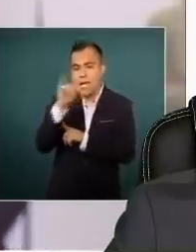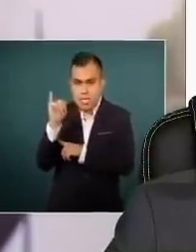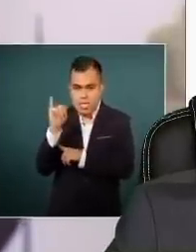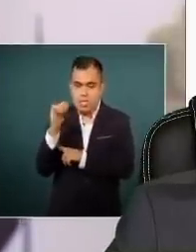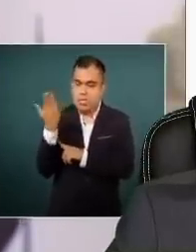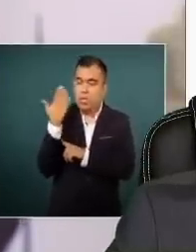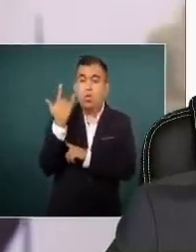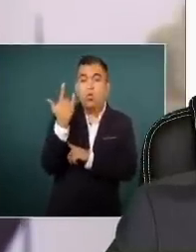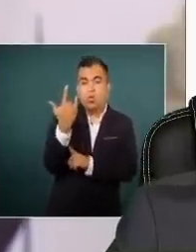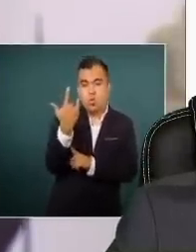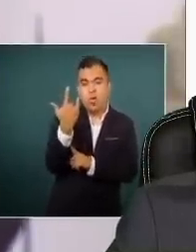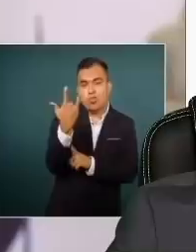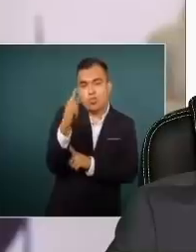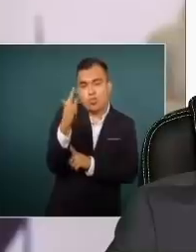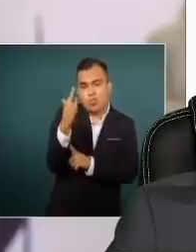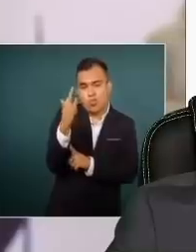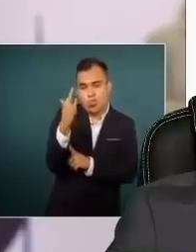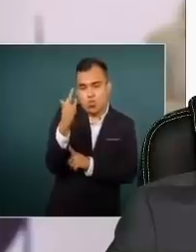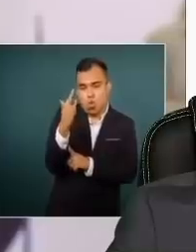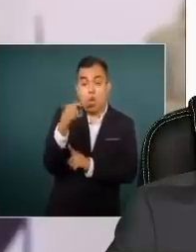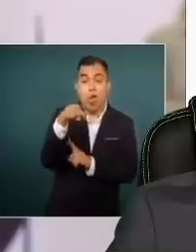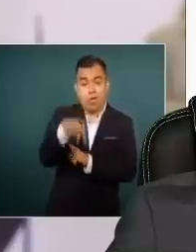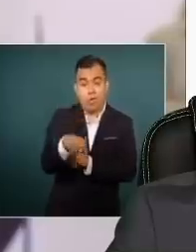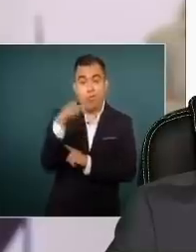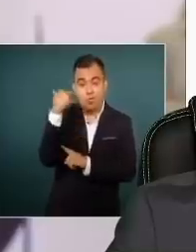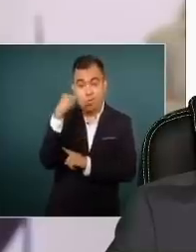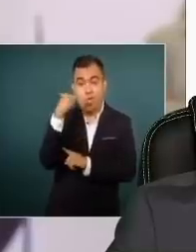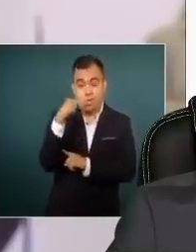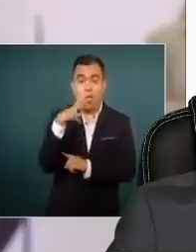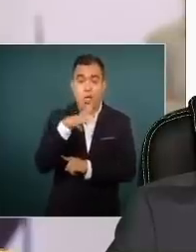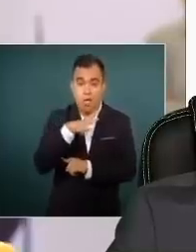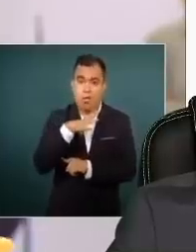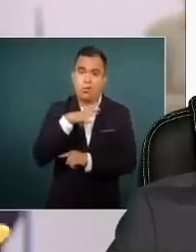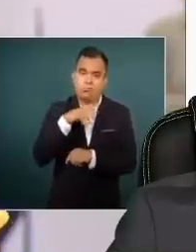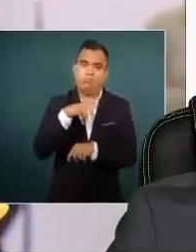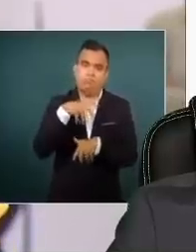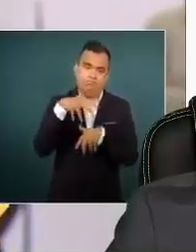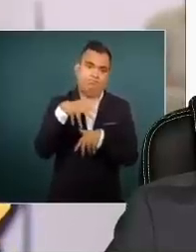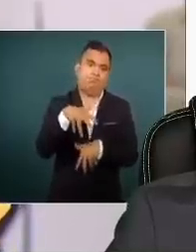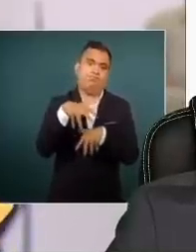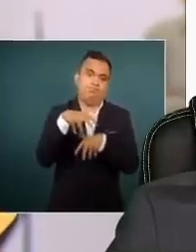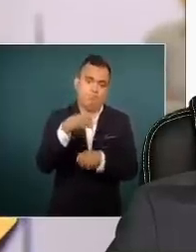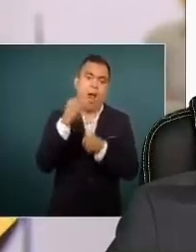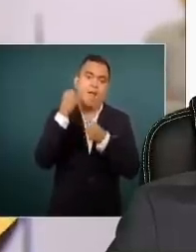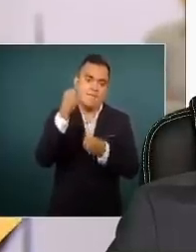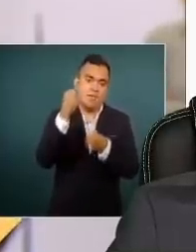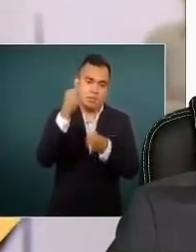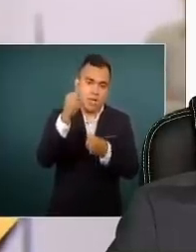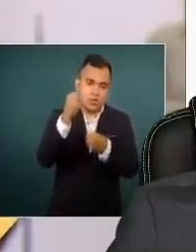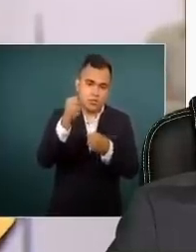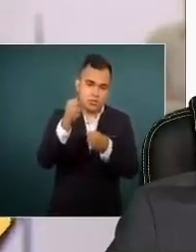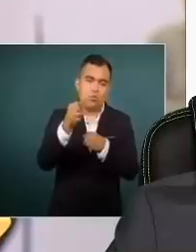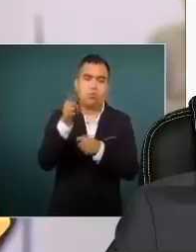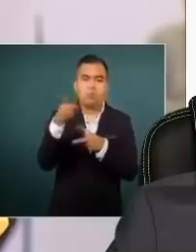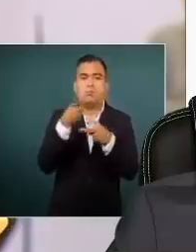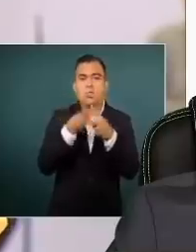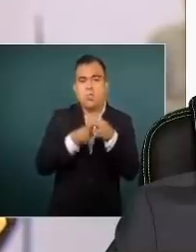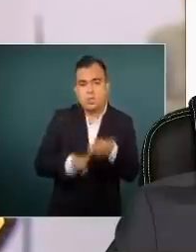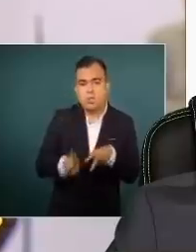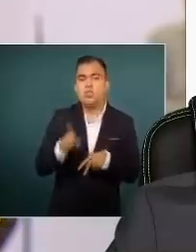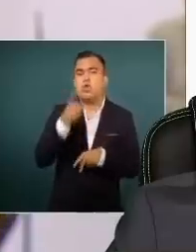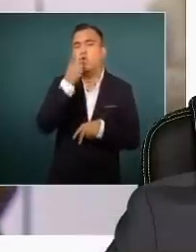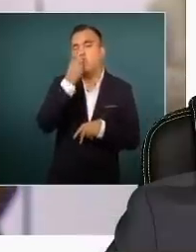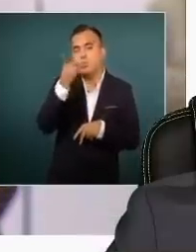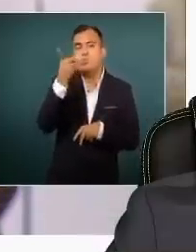4 de junio bueno aquí en guadalajara vemos manifestaciones donde en el inicio usted señaló